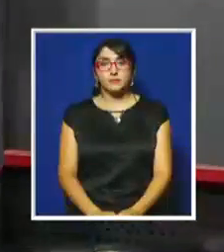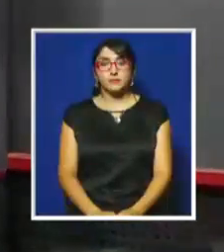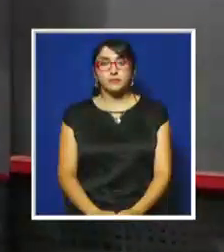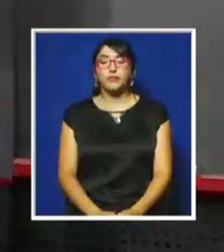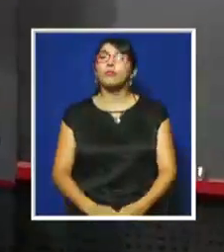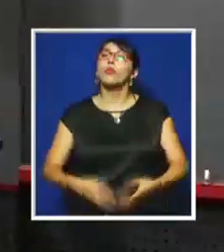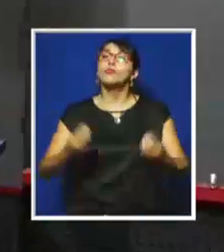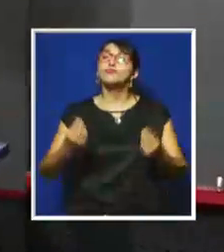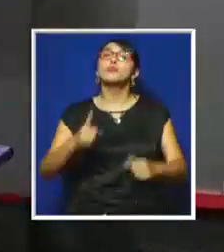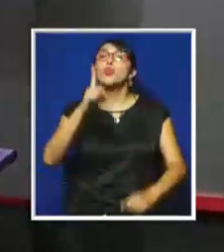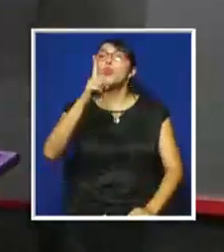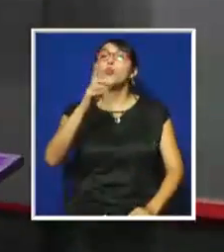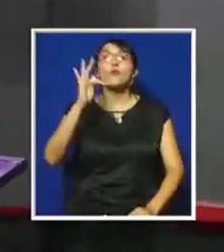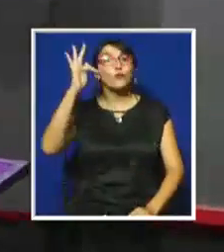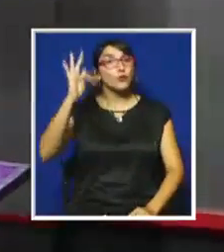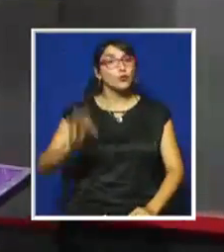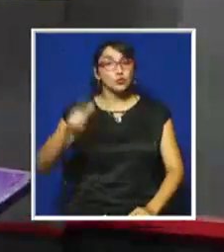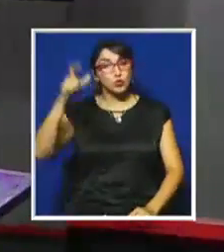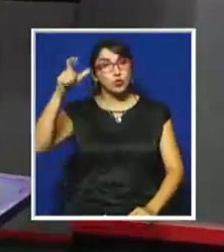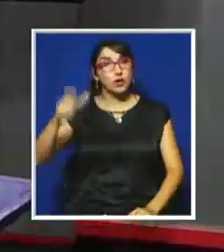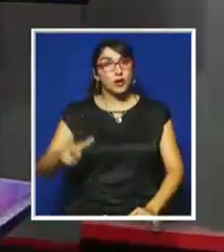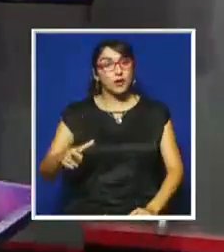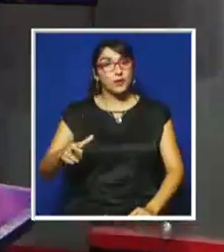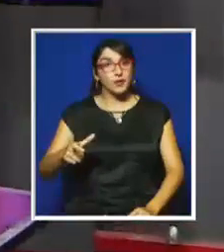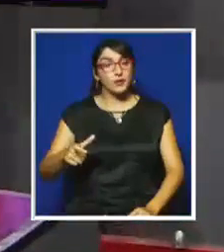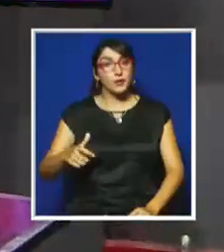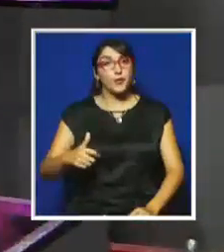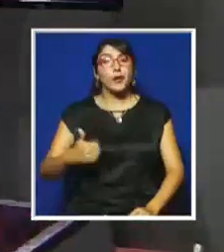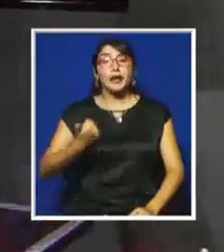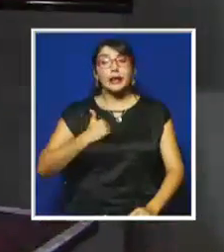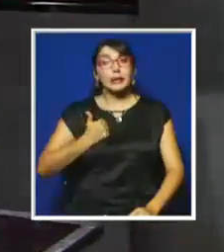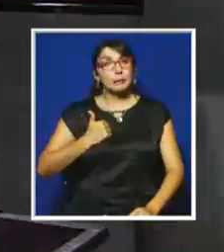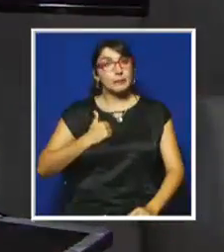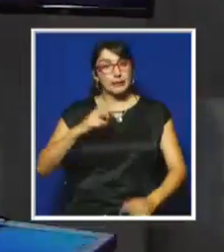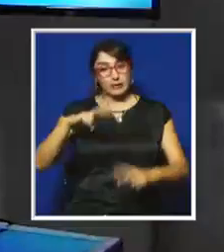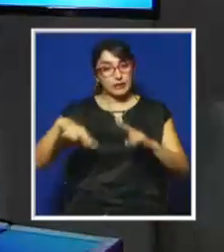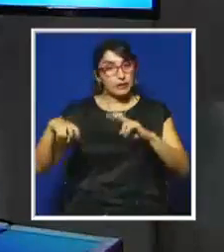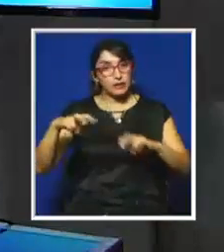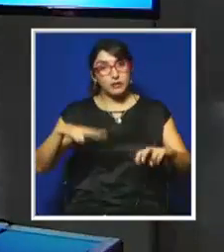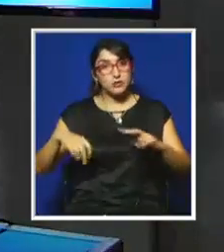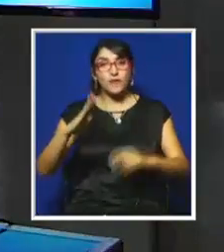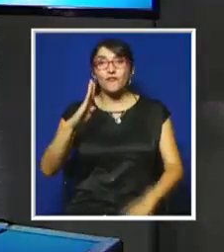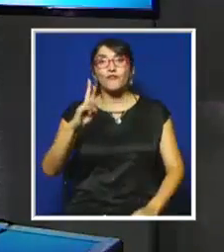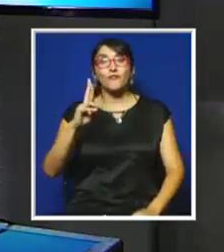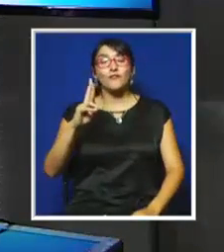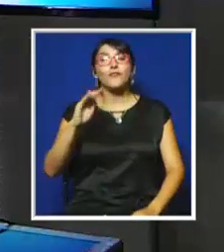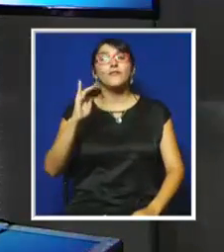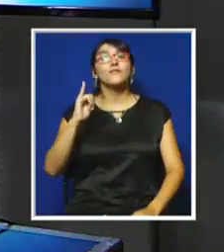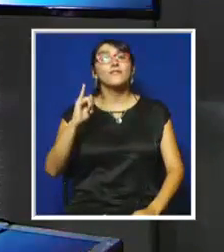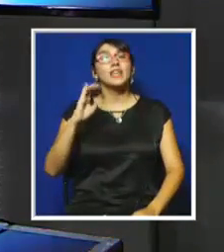Bueno, y un funcionario de la Brigada de Investigación Criminal, la BRIQIM, de la